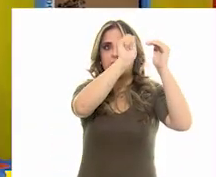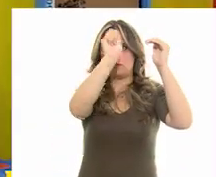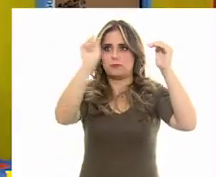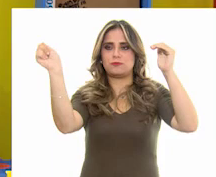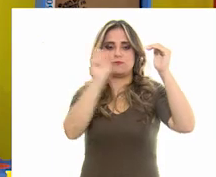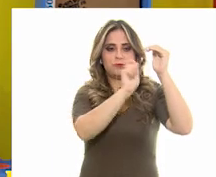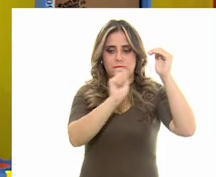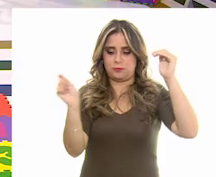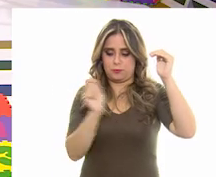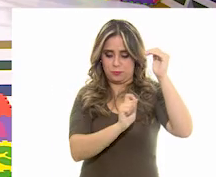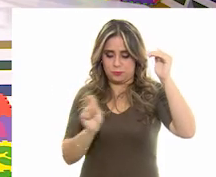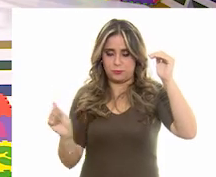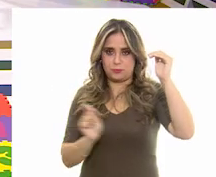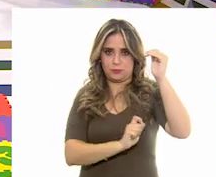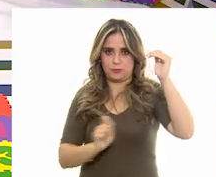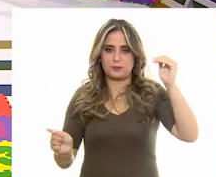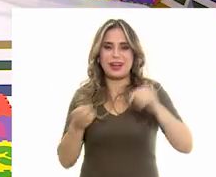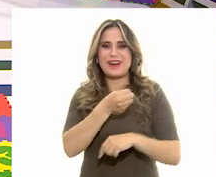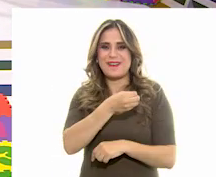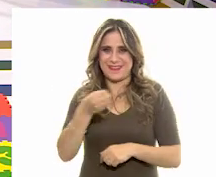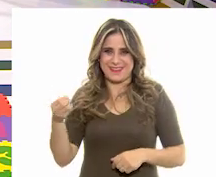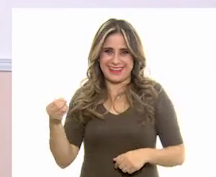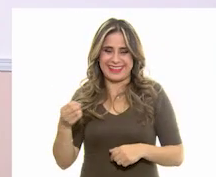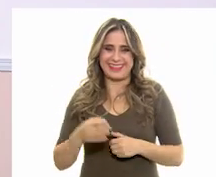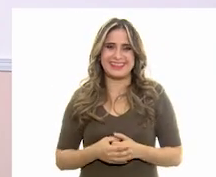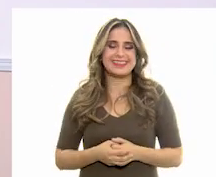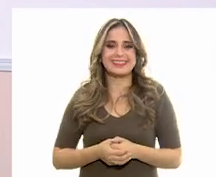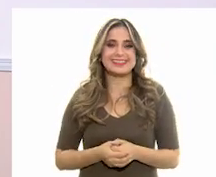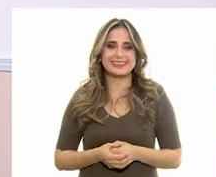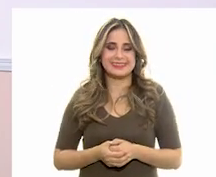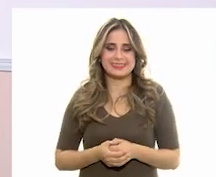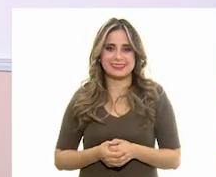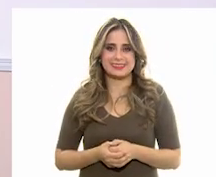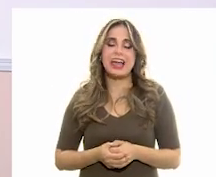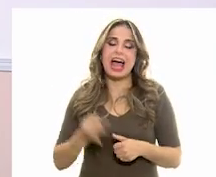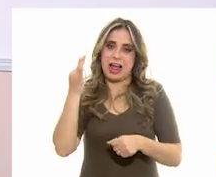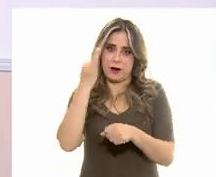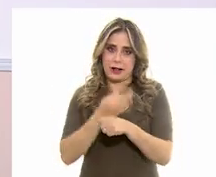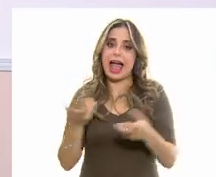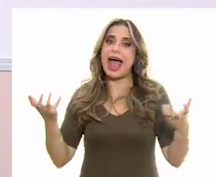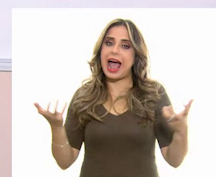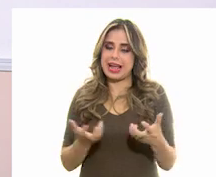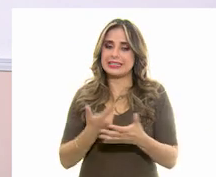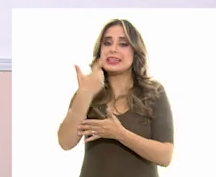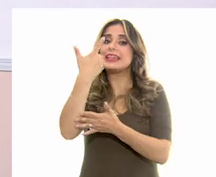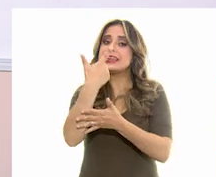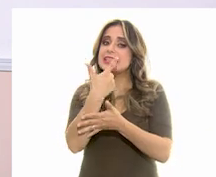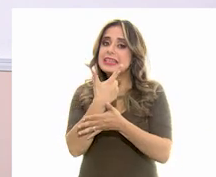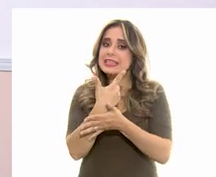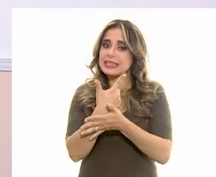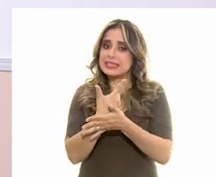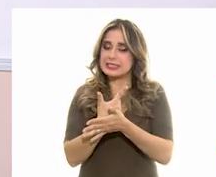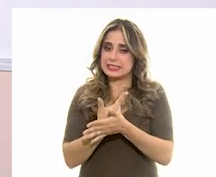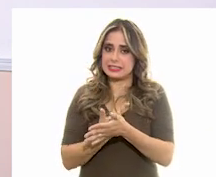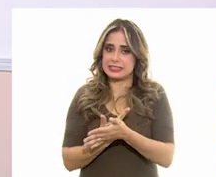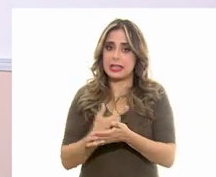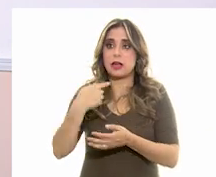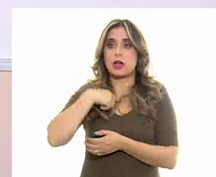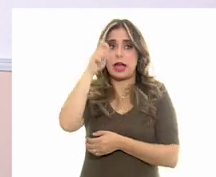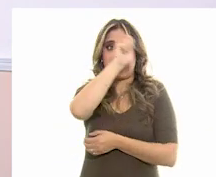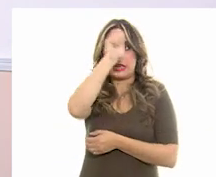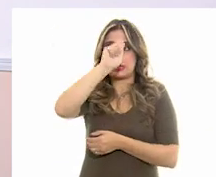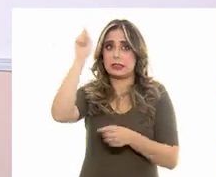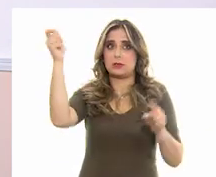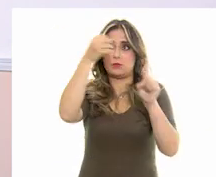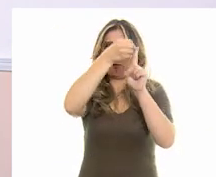para arriba. Para llevar un orden. Y vamos a tener ahorita que hacer un listado. ¿No? Muy bien. Porque no vamos a escribir un texto